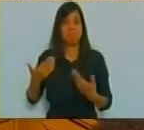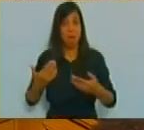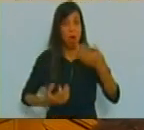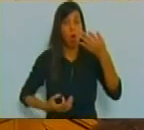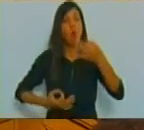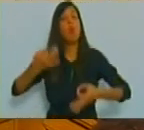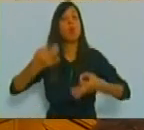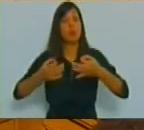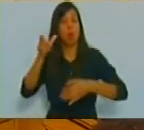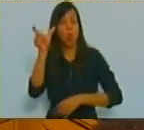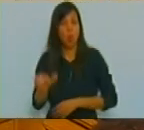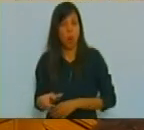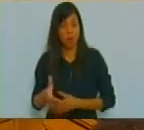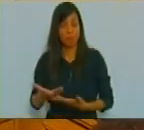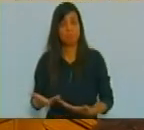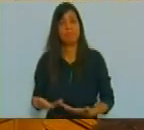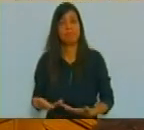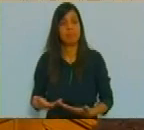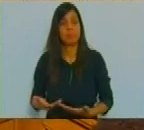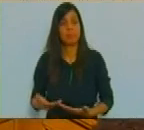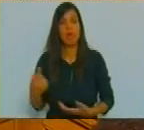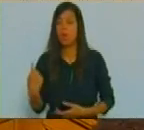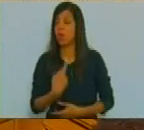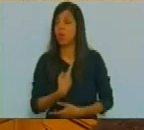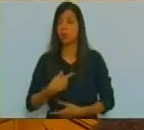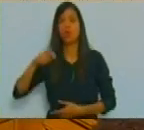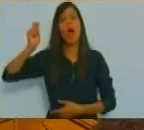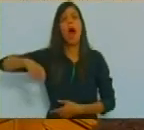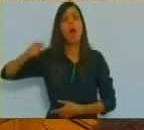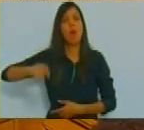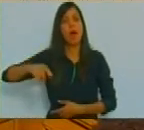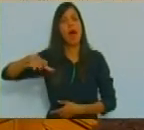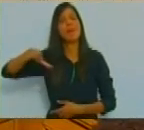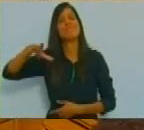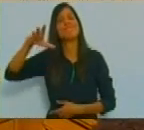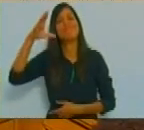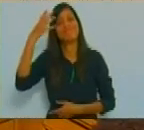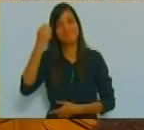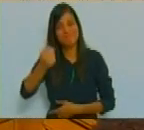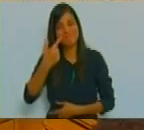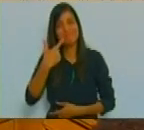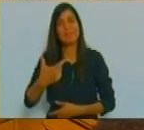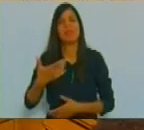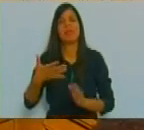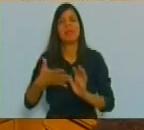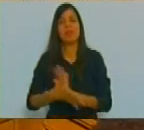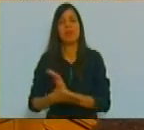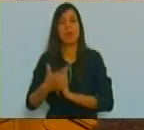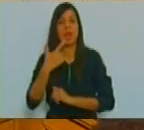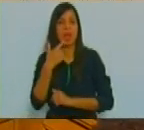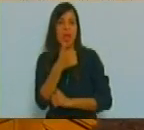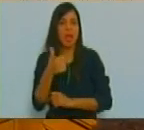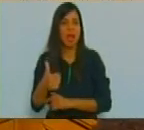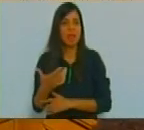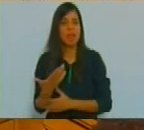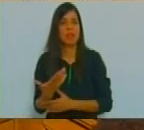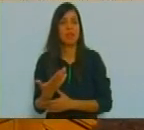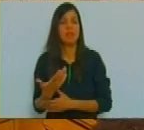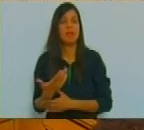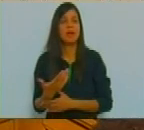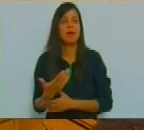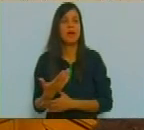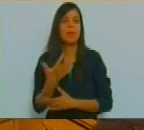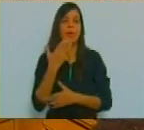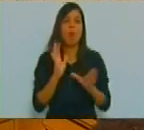y según además los que somos abogados que hemos sido abogados en ejercicio según lo que dictaba la tribu de